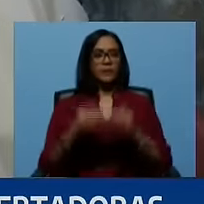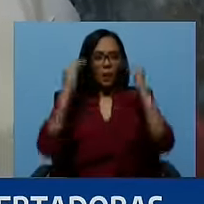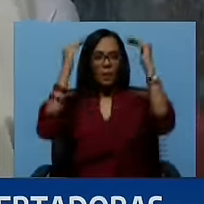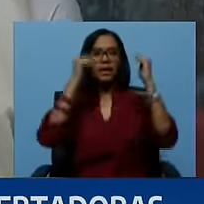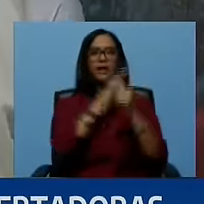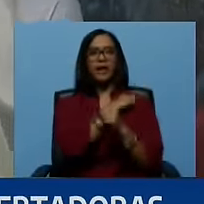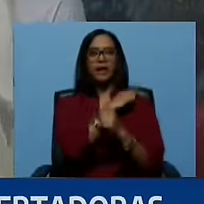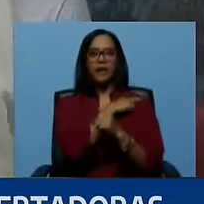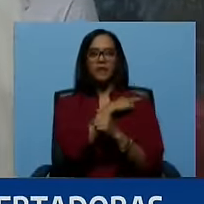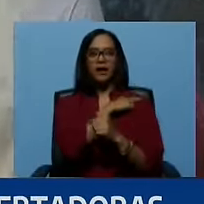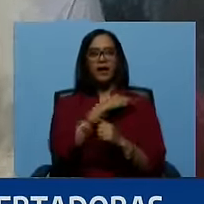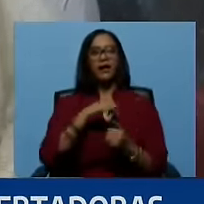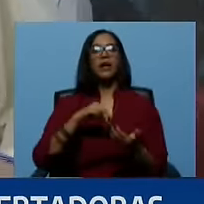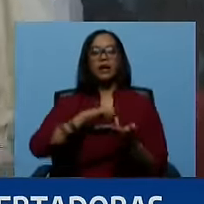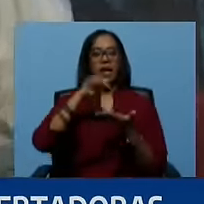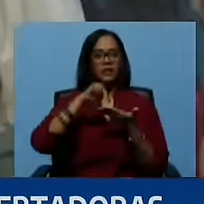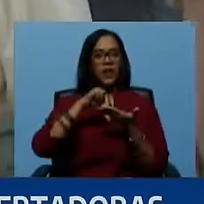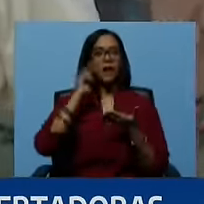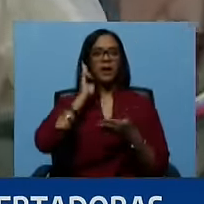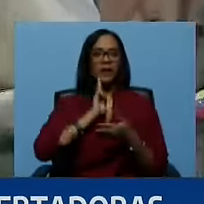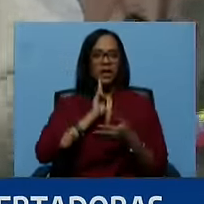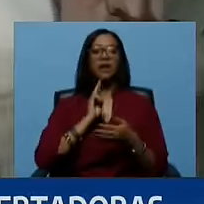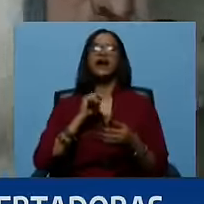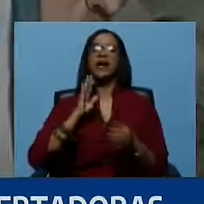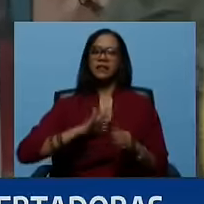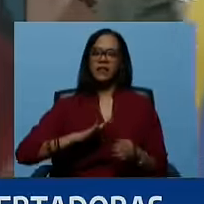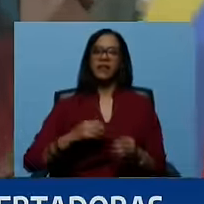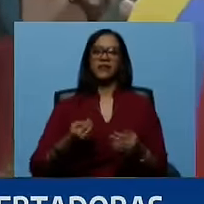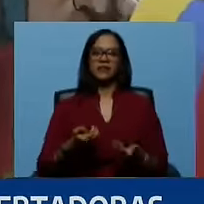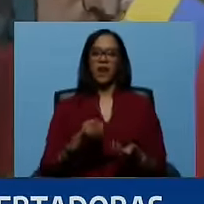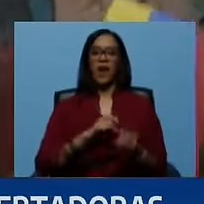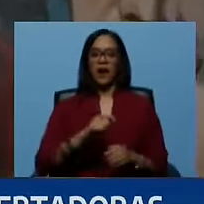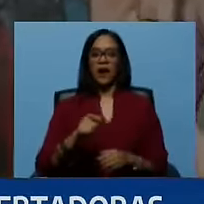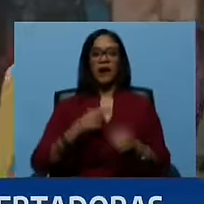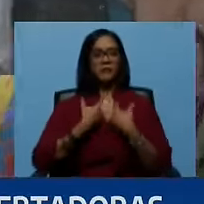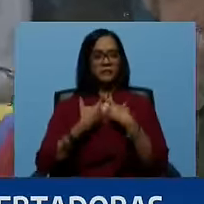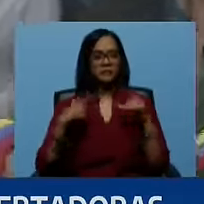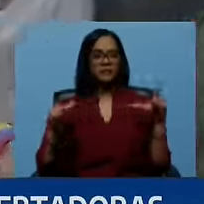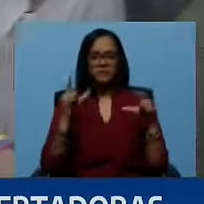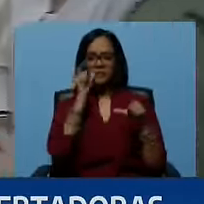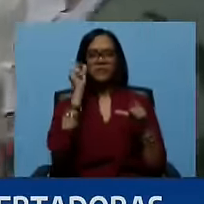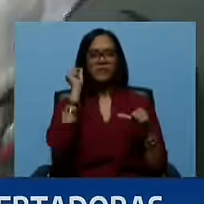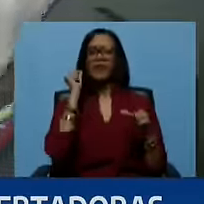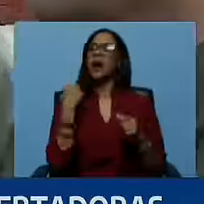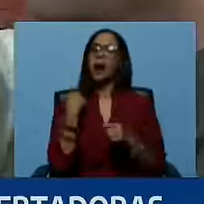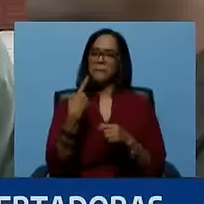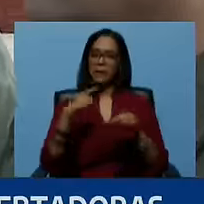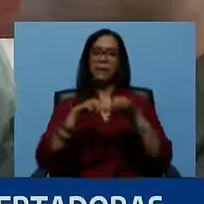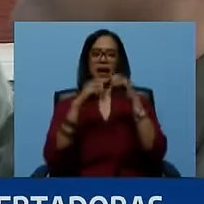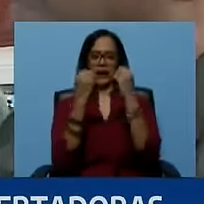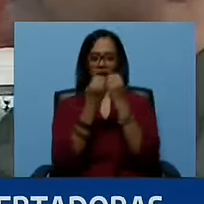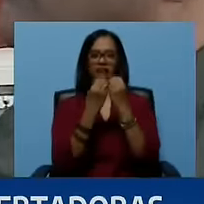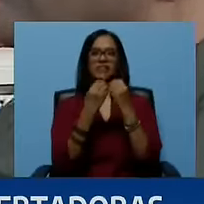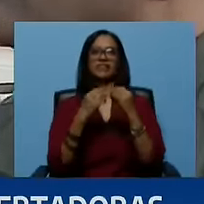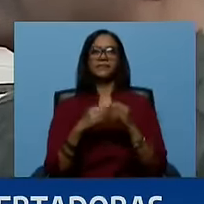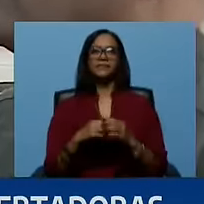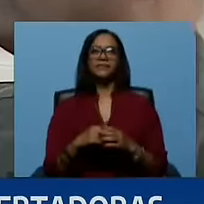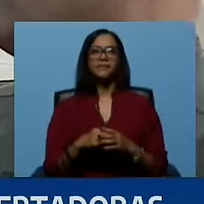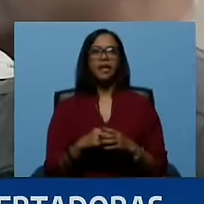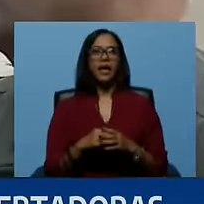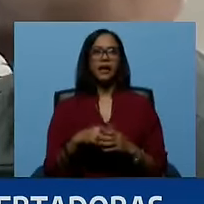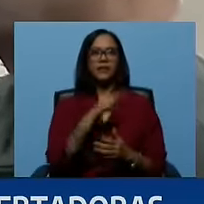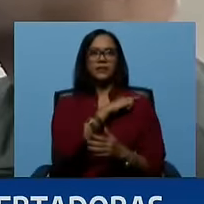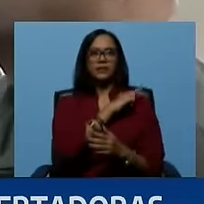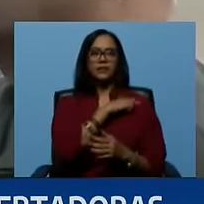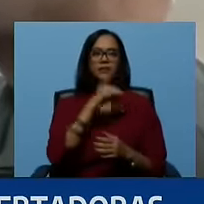jefe de la Fuerza Armada nacional bolivariana está condecorando con la orden Libertadores y libertadoras en su primera clase al general en jefe domingo Antonio